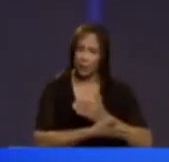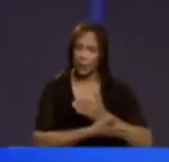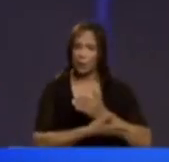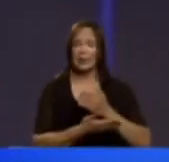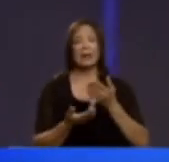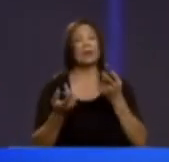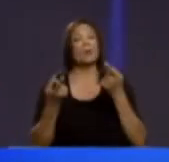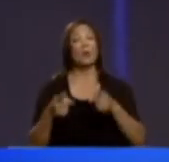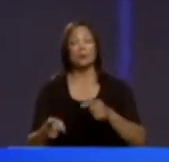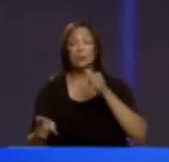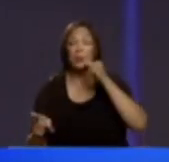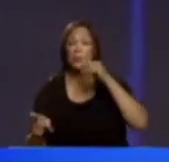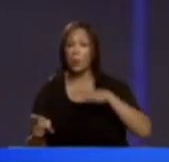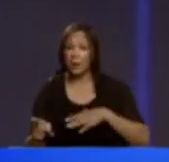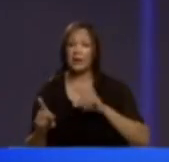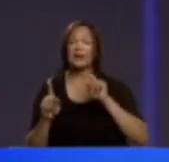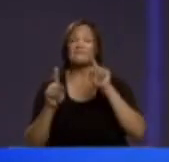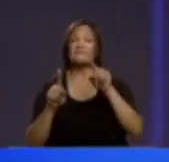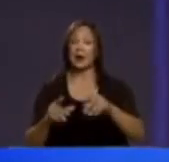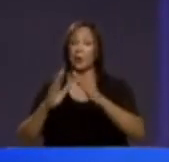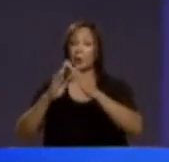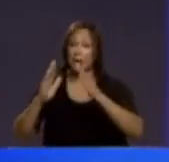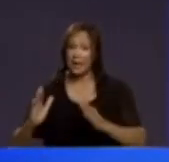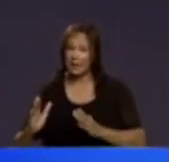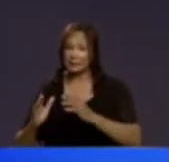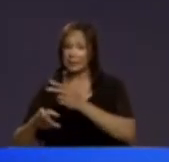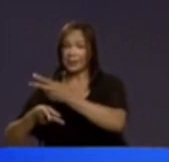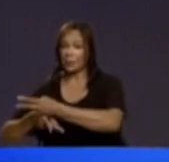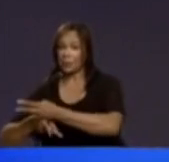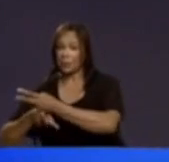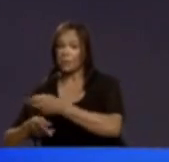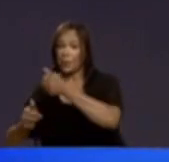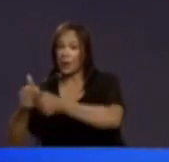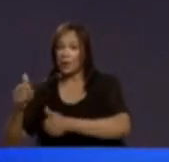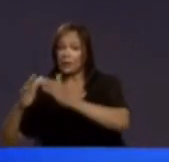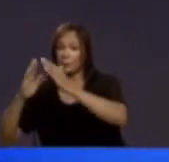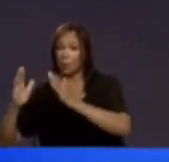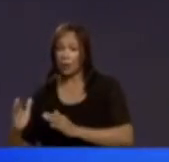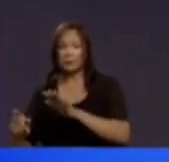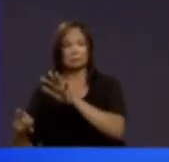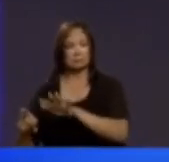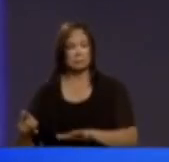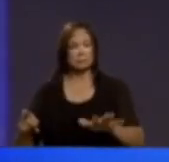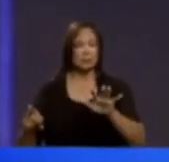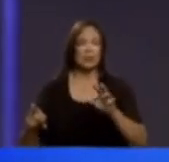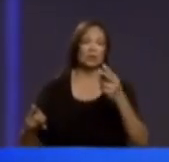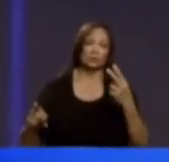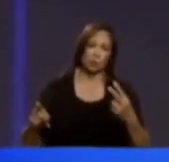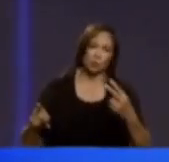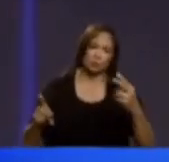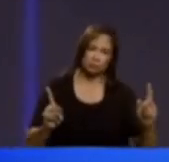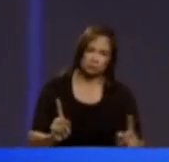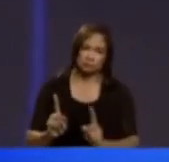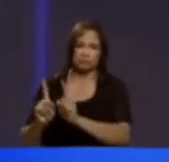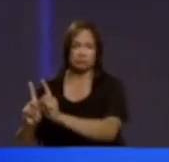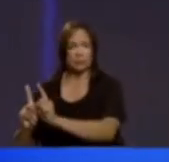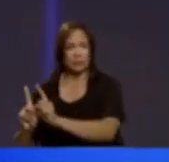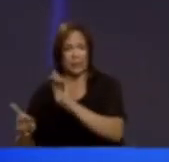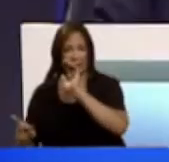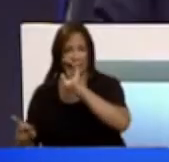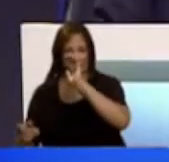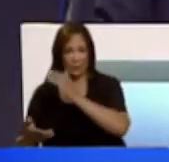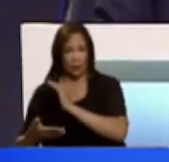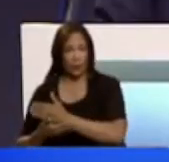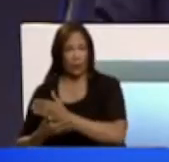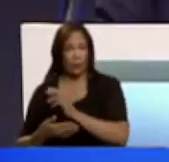y cada vez que una mujer va a una casa de acogida por cada mujer en promedio van dos niños con ellos con